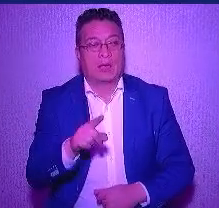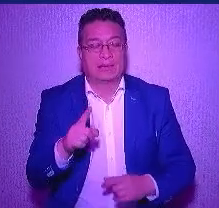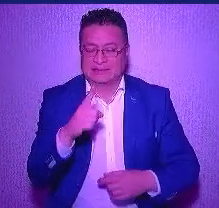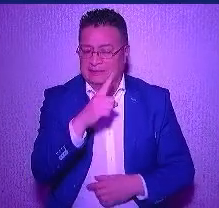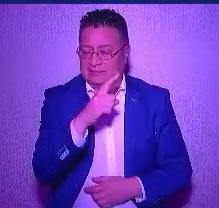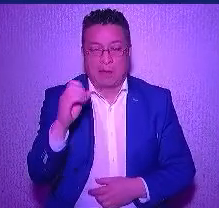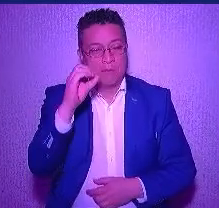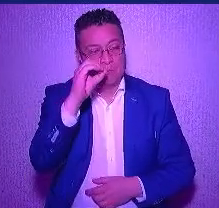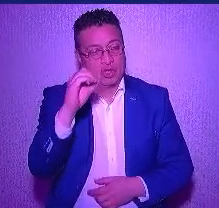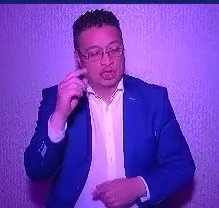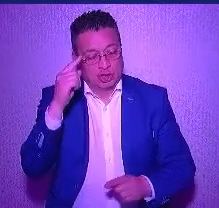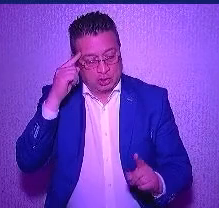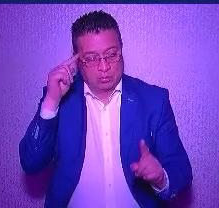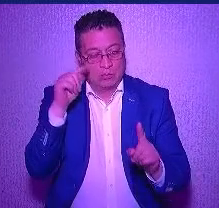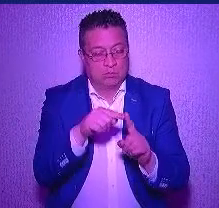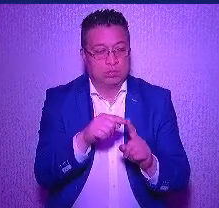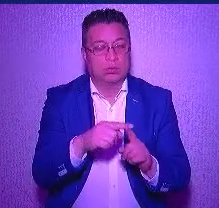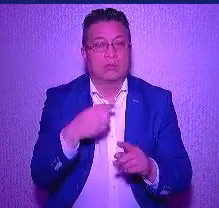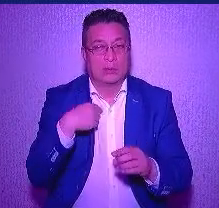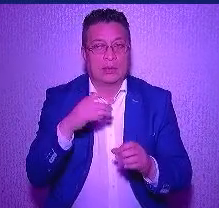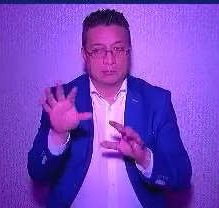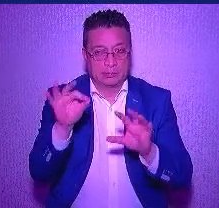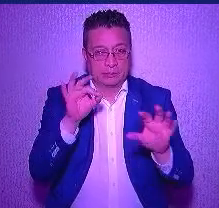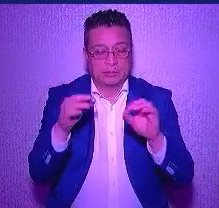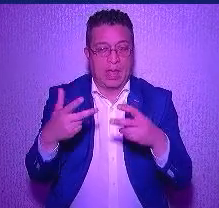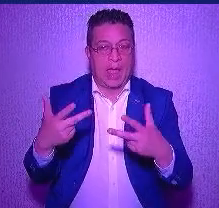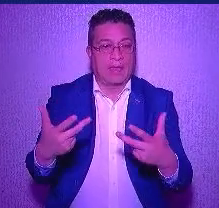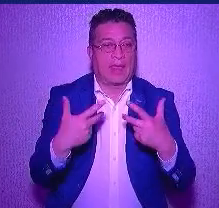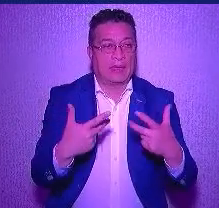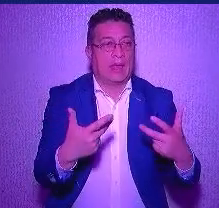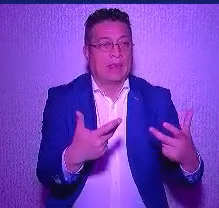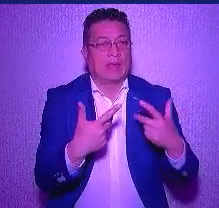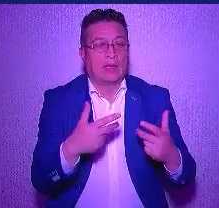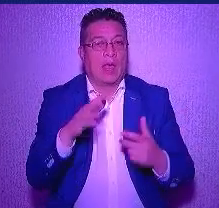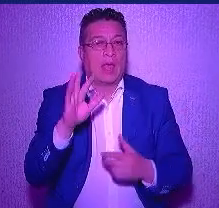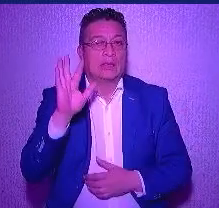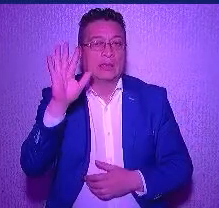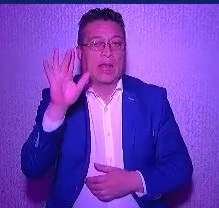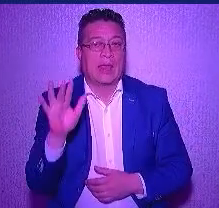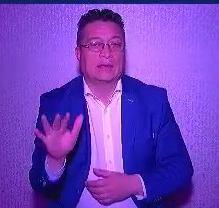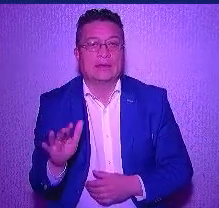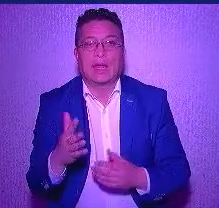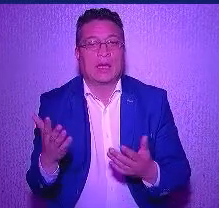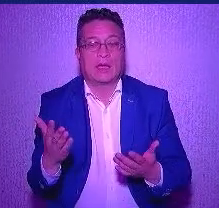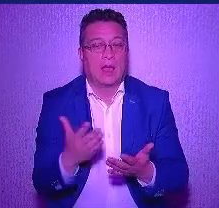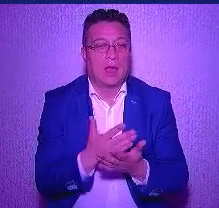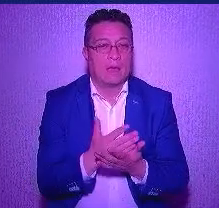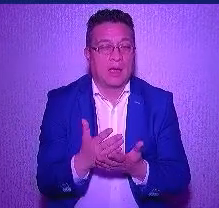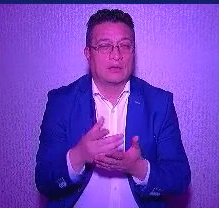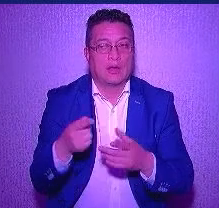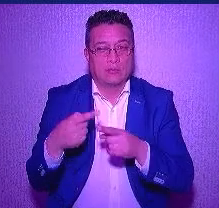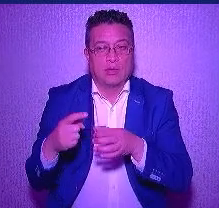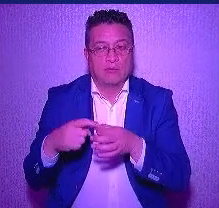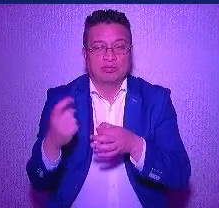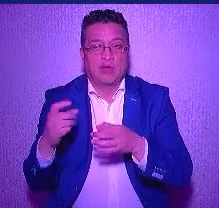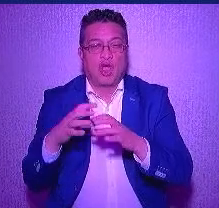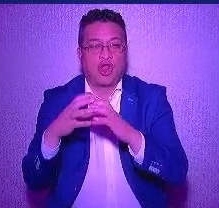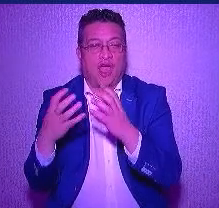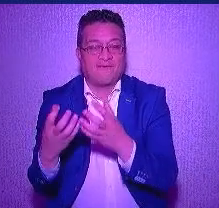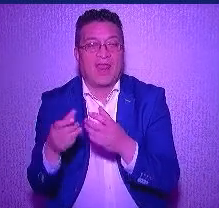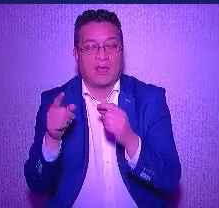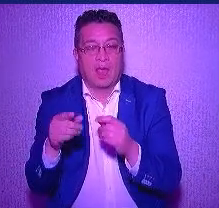dedicados para el entender amenazas ataques características de lo que sucede incidentes globales descubrir